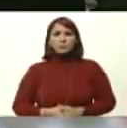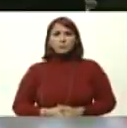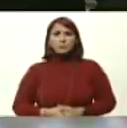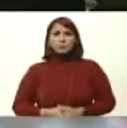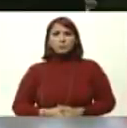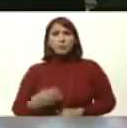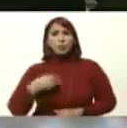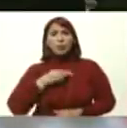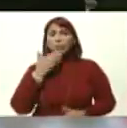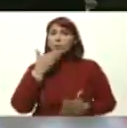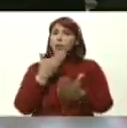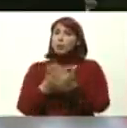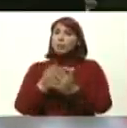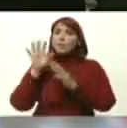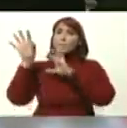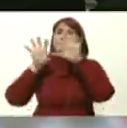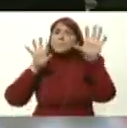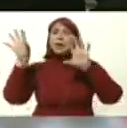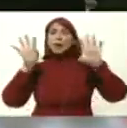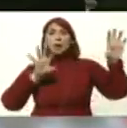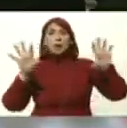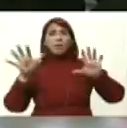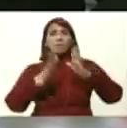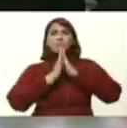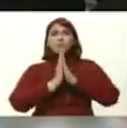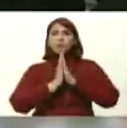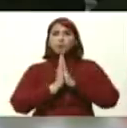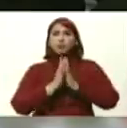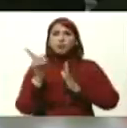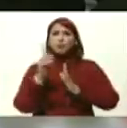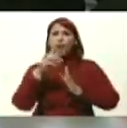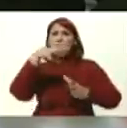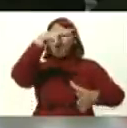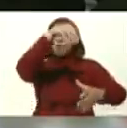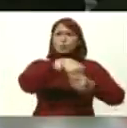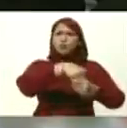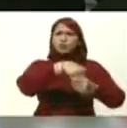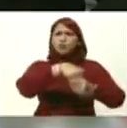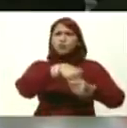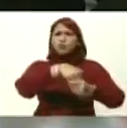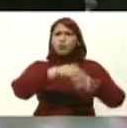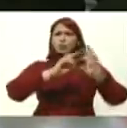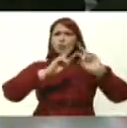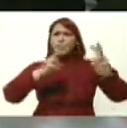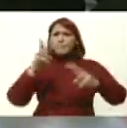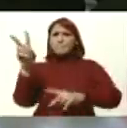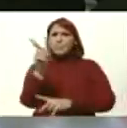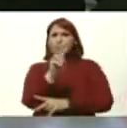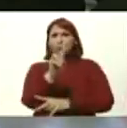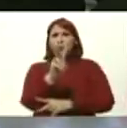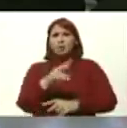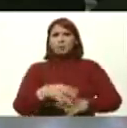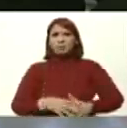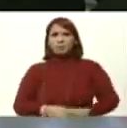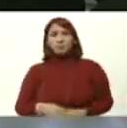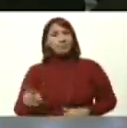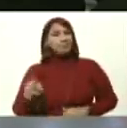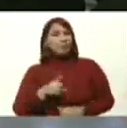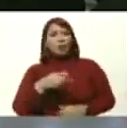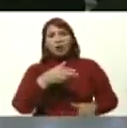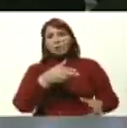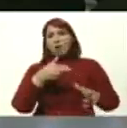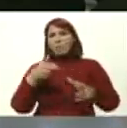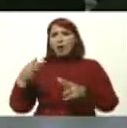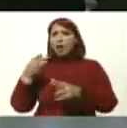nosotros lo que pedimos a los países, no inmiscuirse en los asuntos internos de Venezuela, no tirotear